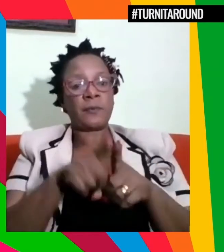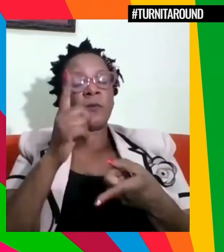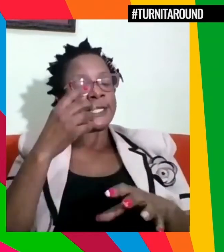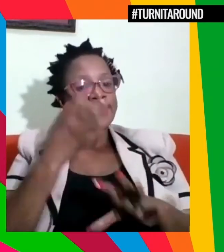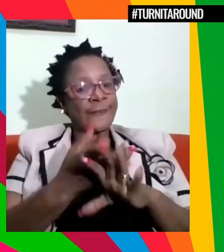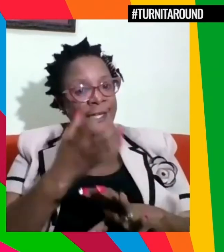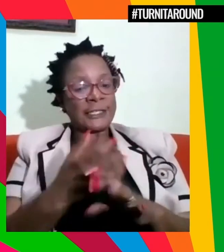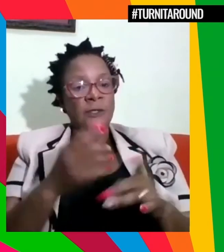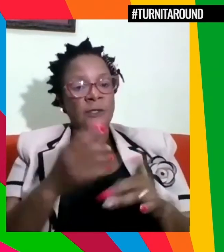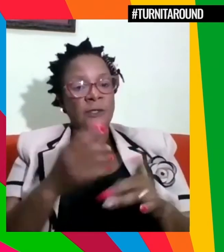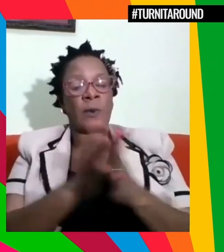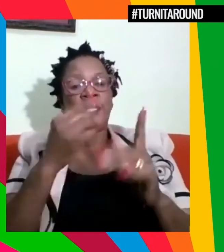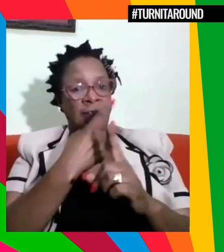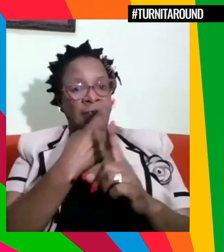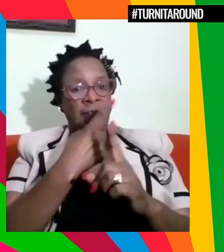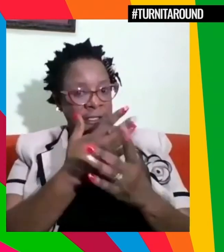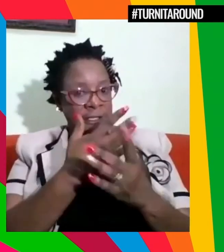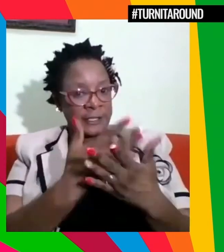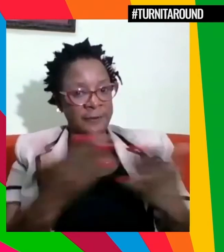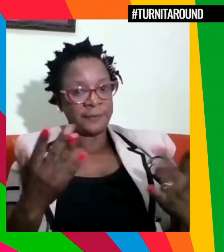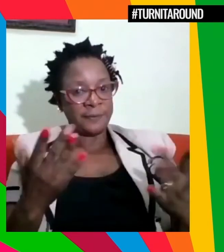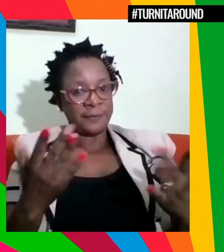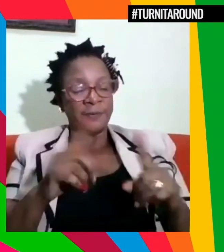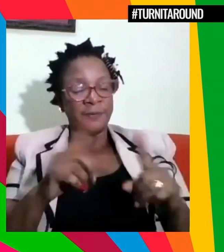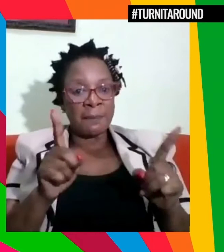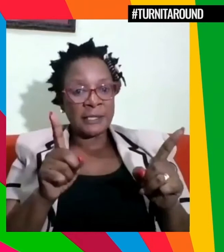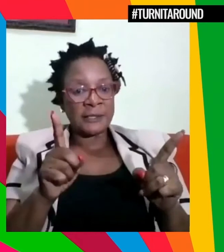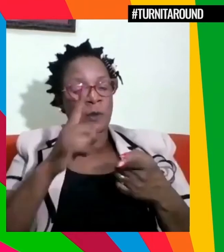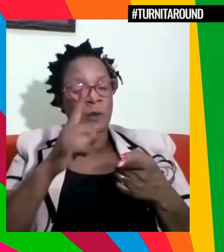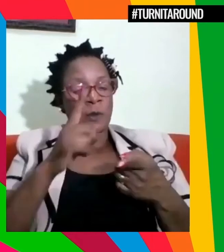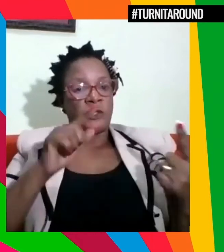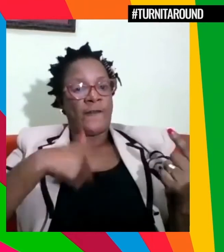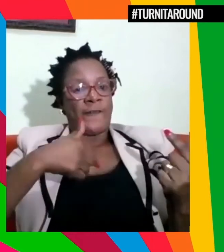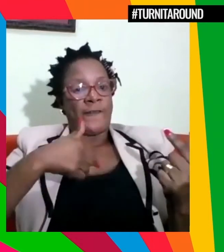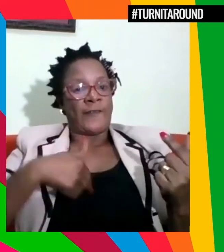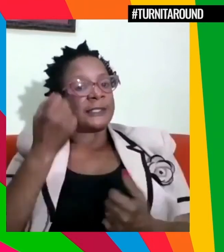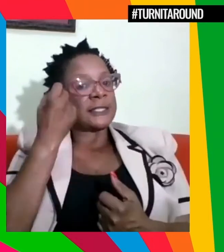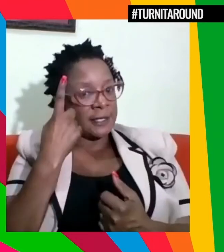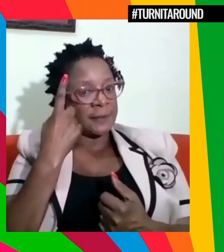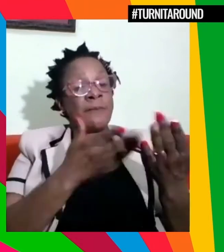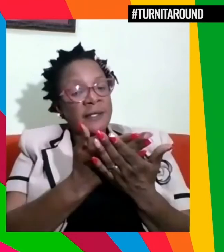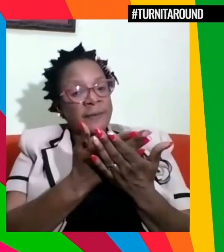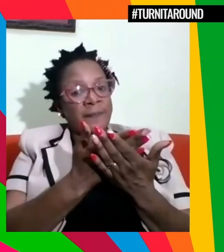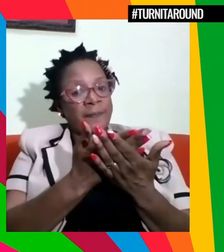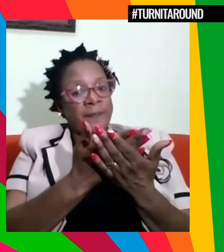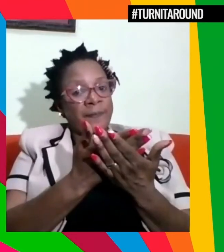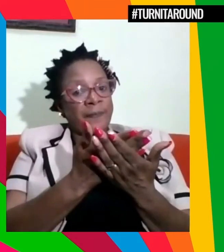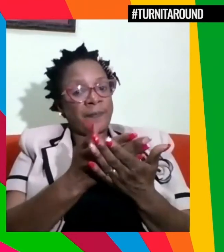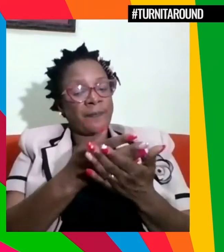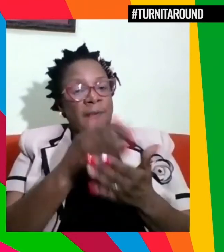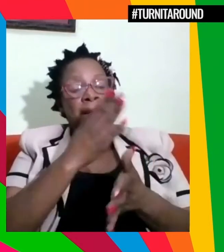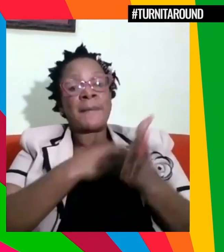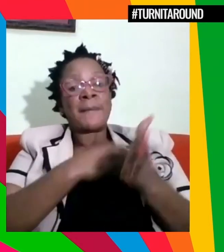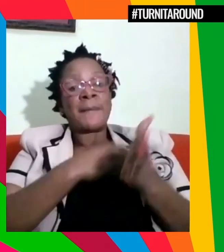difíciles y dificultades también, desafíos, pero lo que vemos en el documental es el hecho de que el deporte